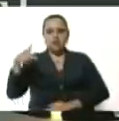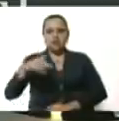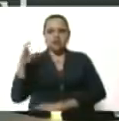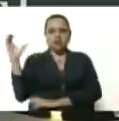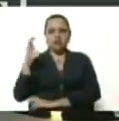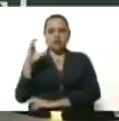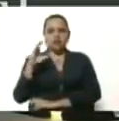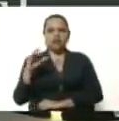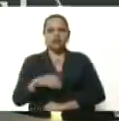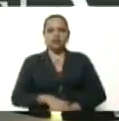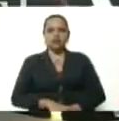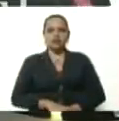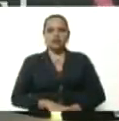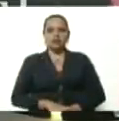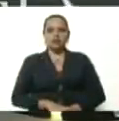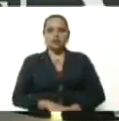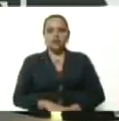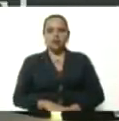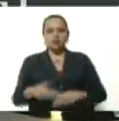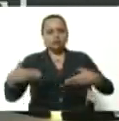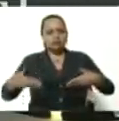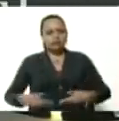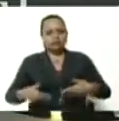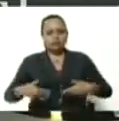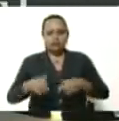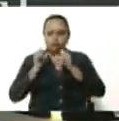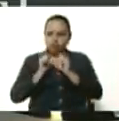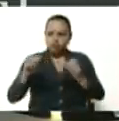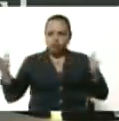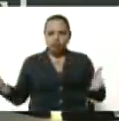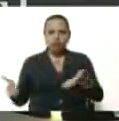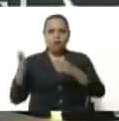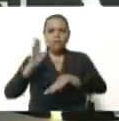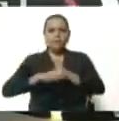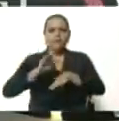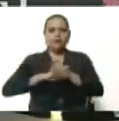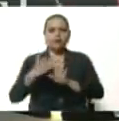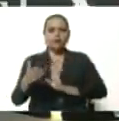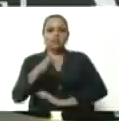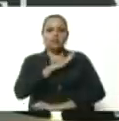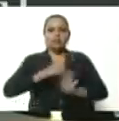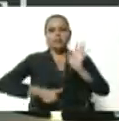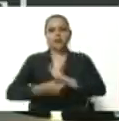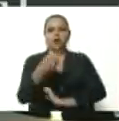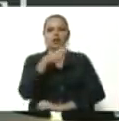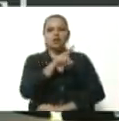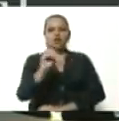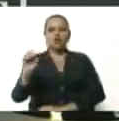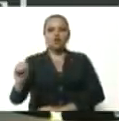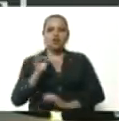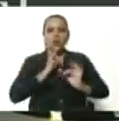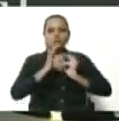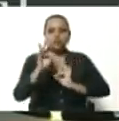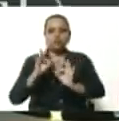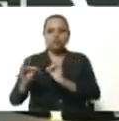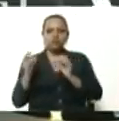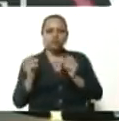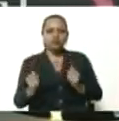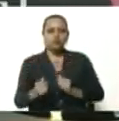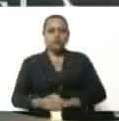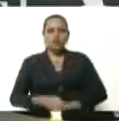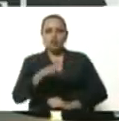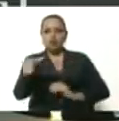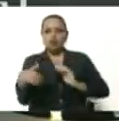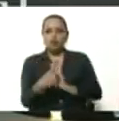Caracas, una lucha, porque tenemos más de 200 casos activos y todas las